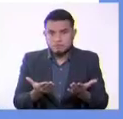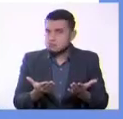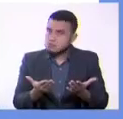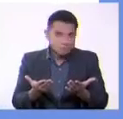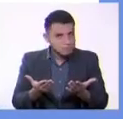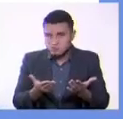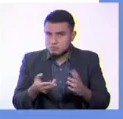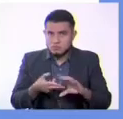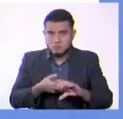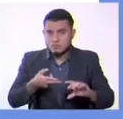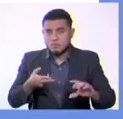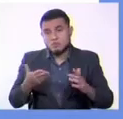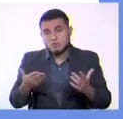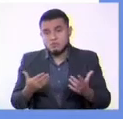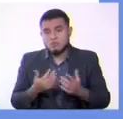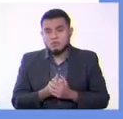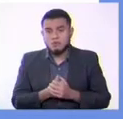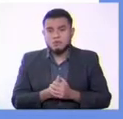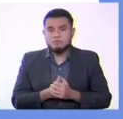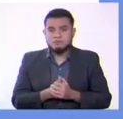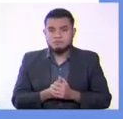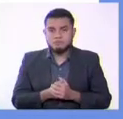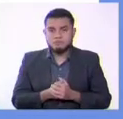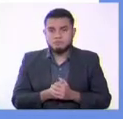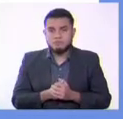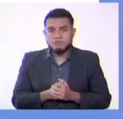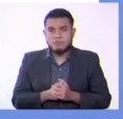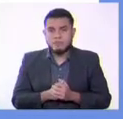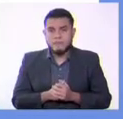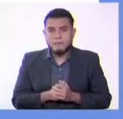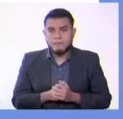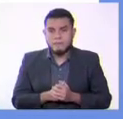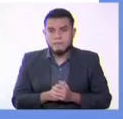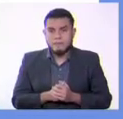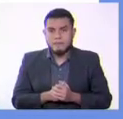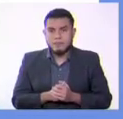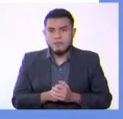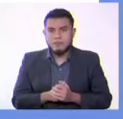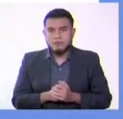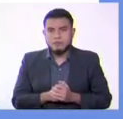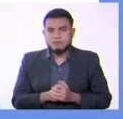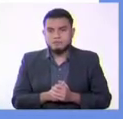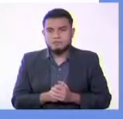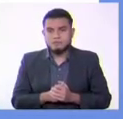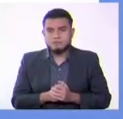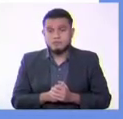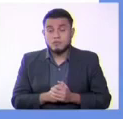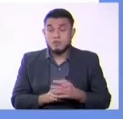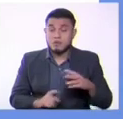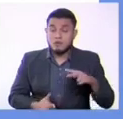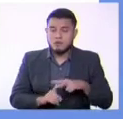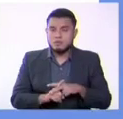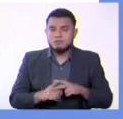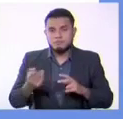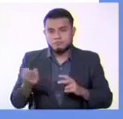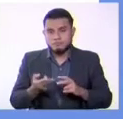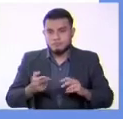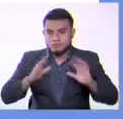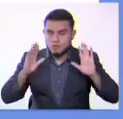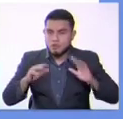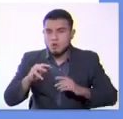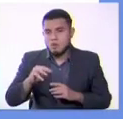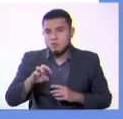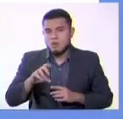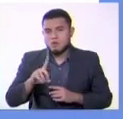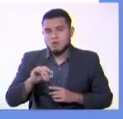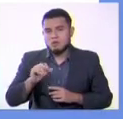salida alterna posteriormente. El hecho de que hayan penas, o mejor dicho, medidas